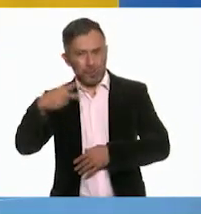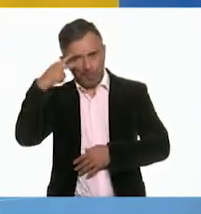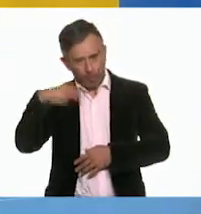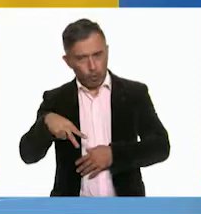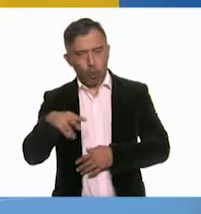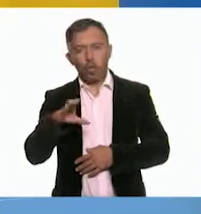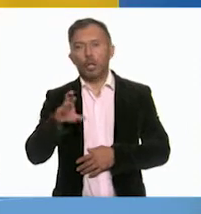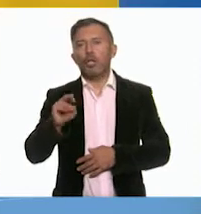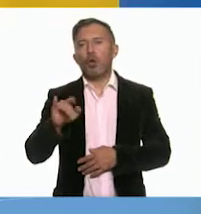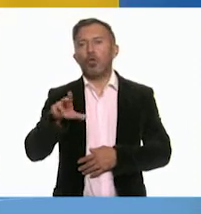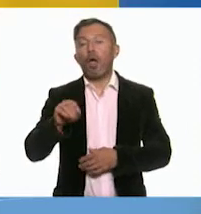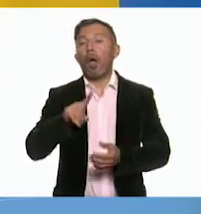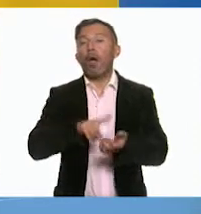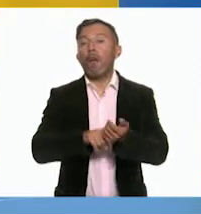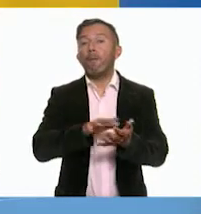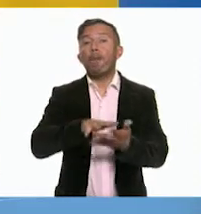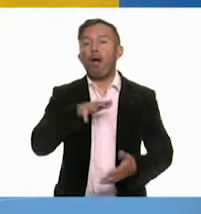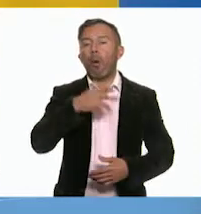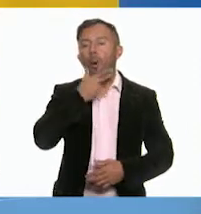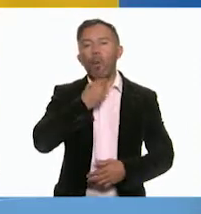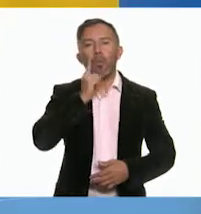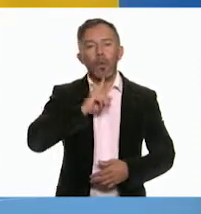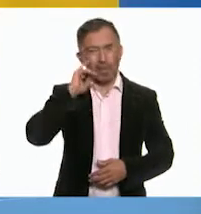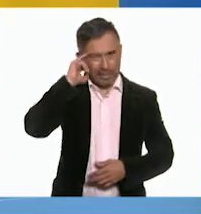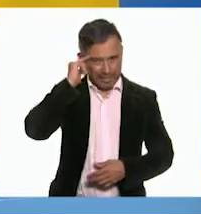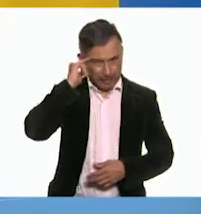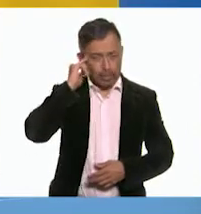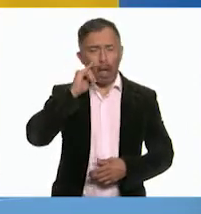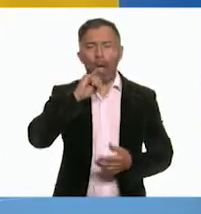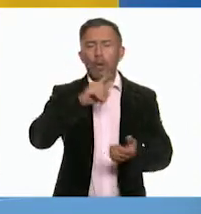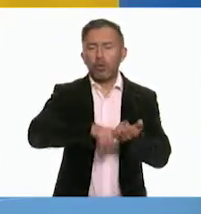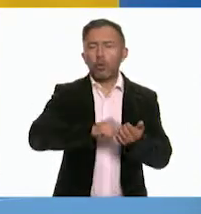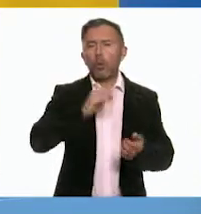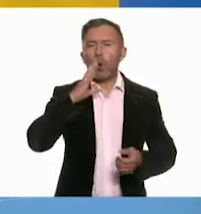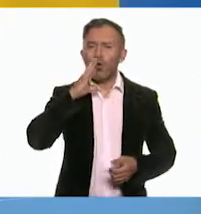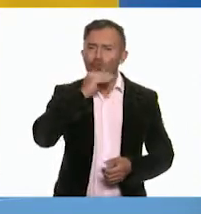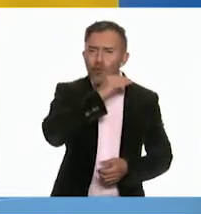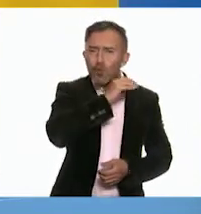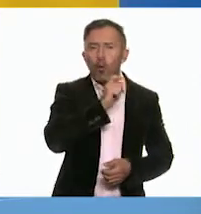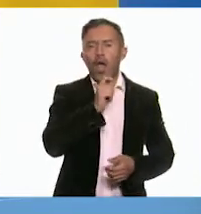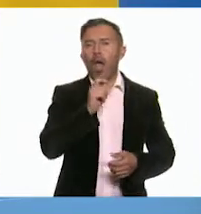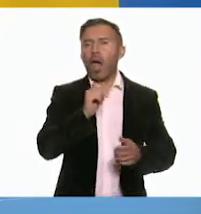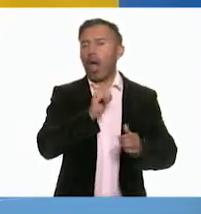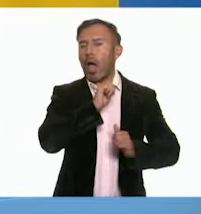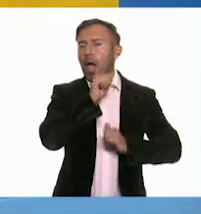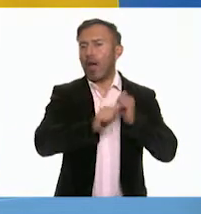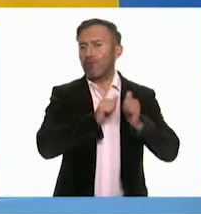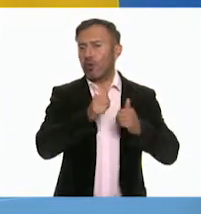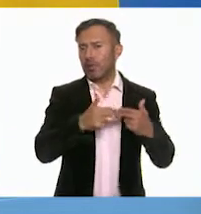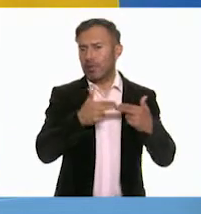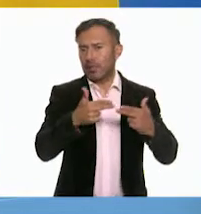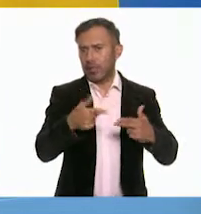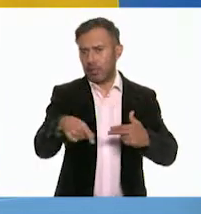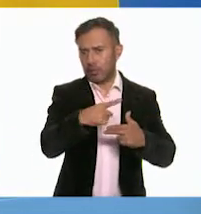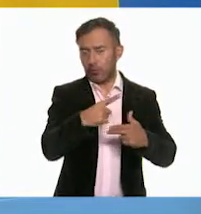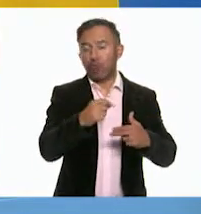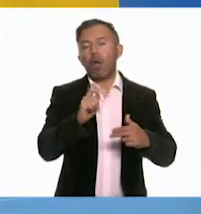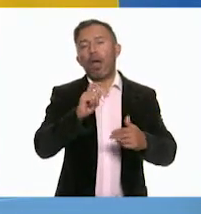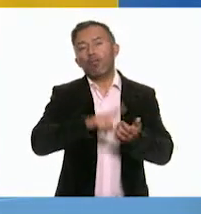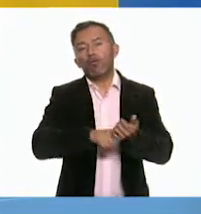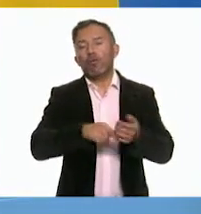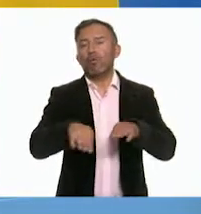hombres y mujeres indígenas y de las castas como mulatos, así como afrodescendientes. Ellos eran trabajadores del